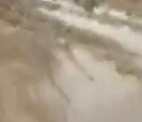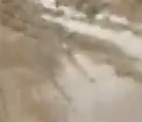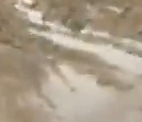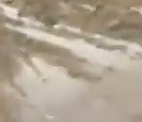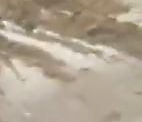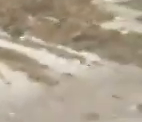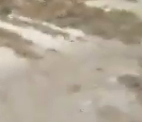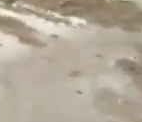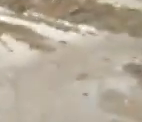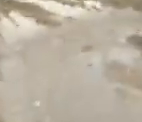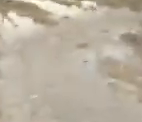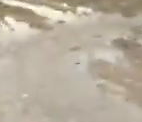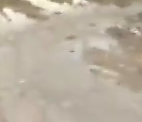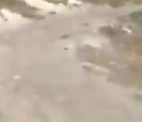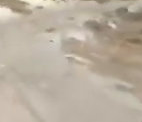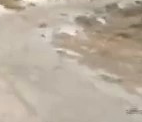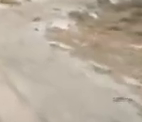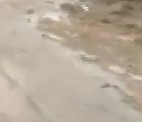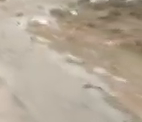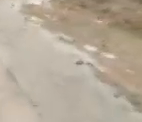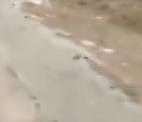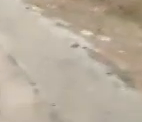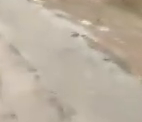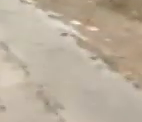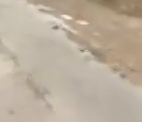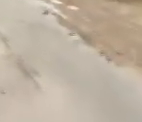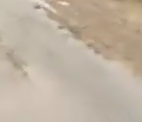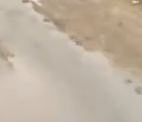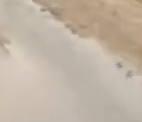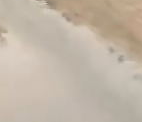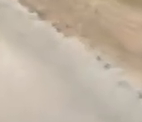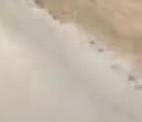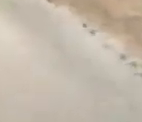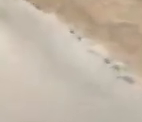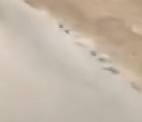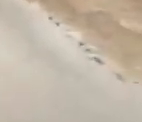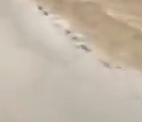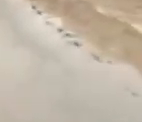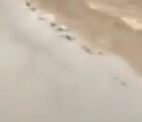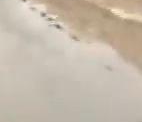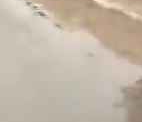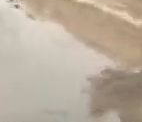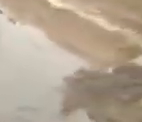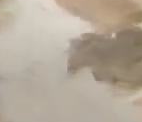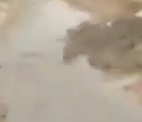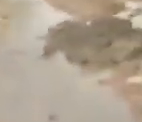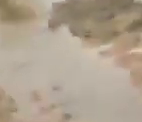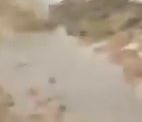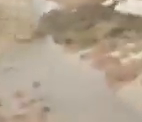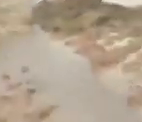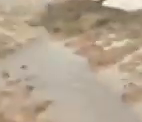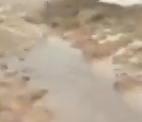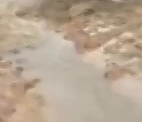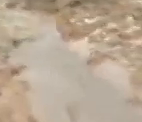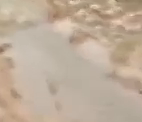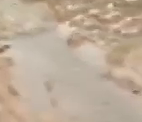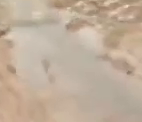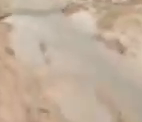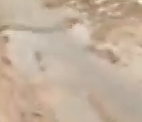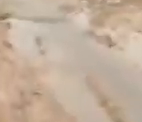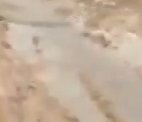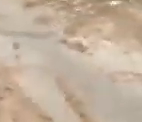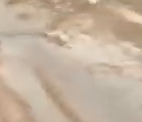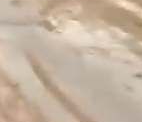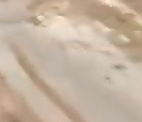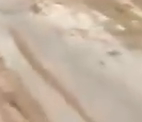de la producción alimentaria. En ese contexto, vale destacar el apoyo que desde el año 2013 le ha brindado el presidente Nicolás Maduro